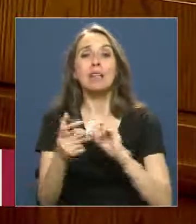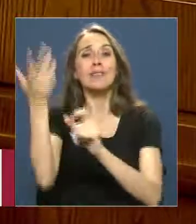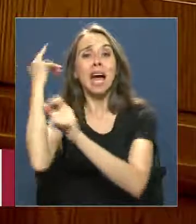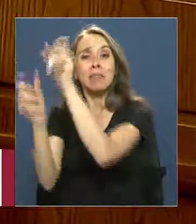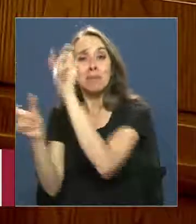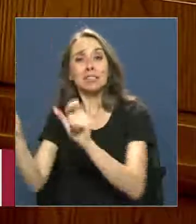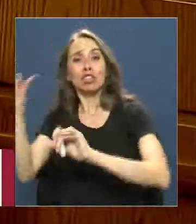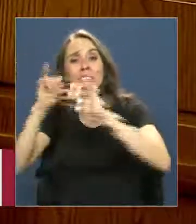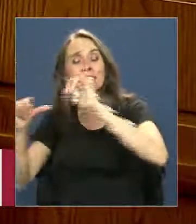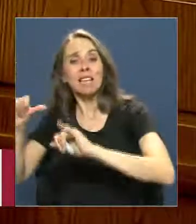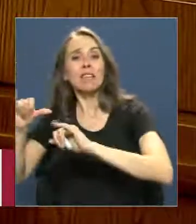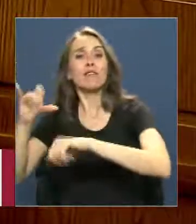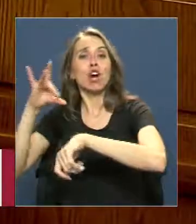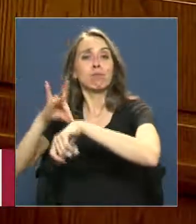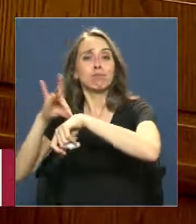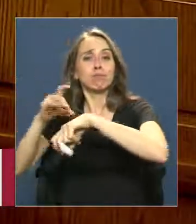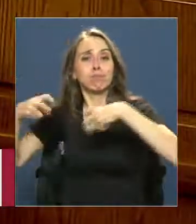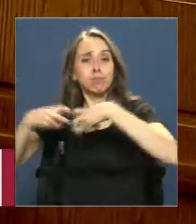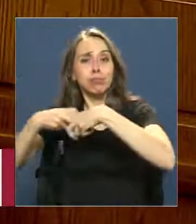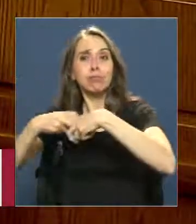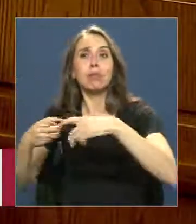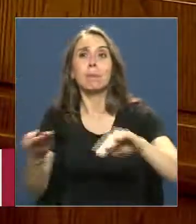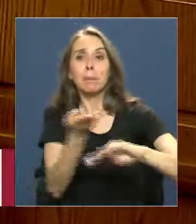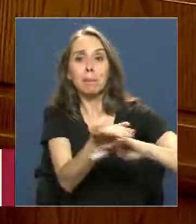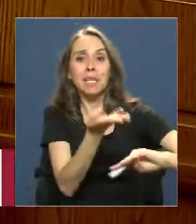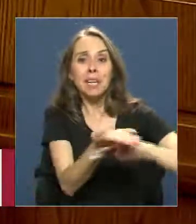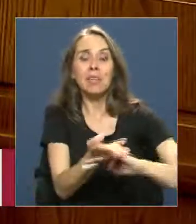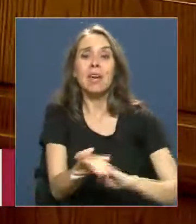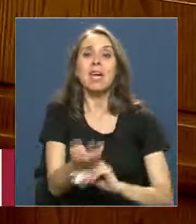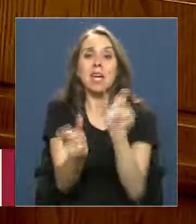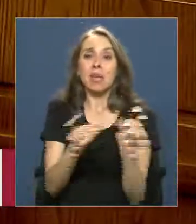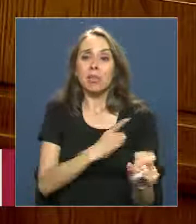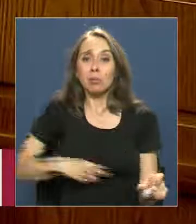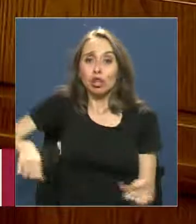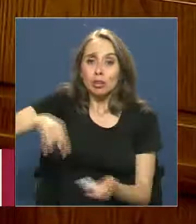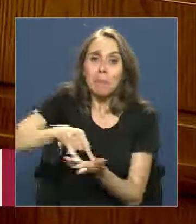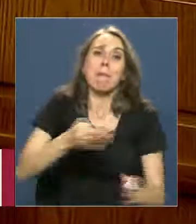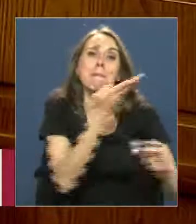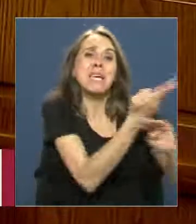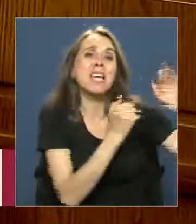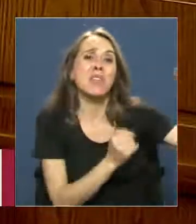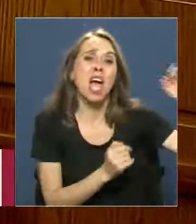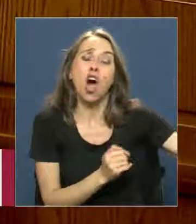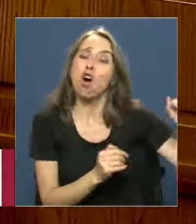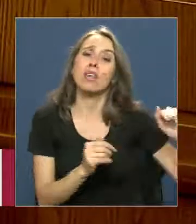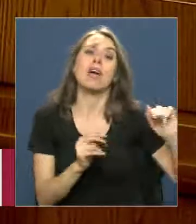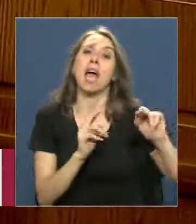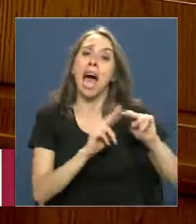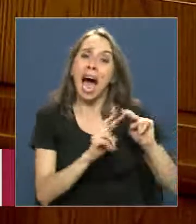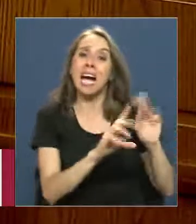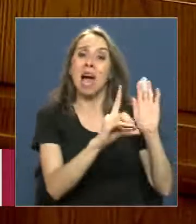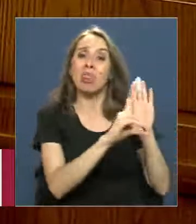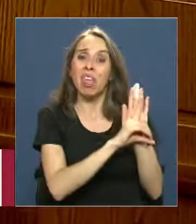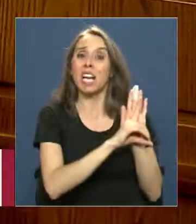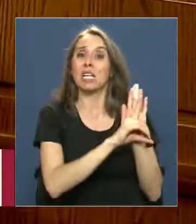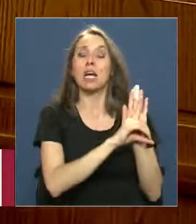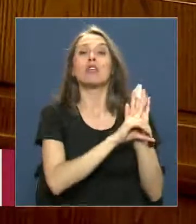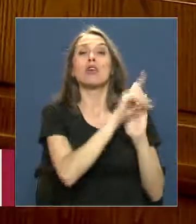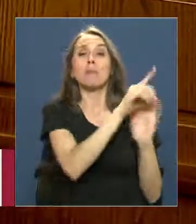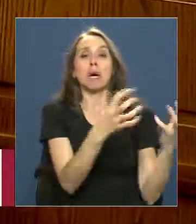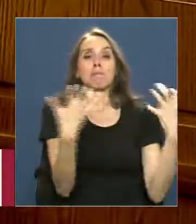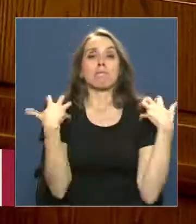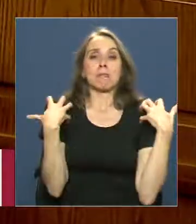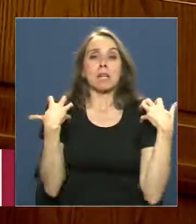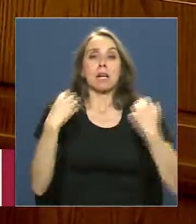científica, como lo pedía el Colegio Médico, como lo ha pedido este Parlamento, para darle facultades excepcionales para tomar control de la cadena